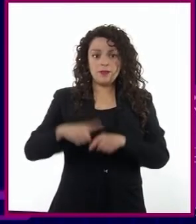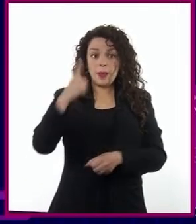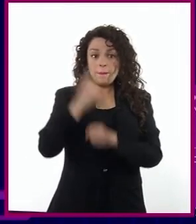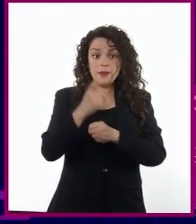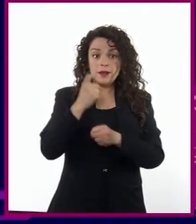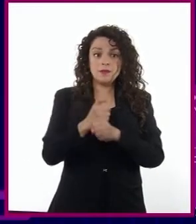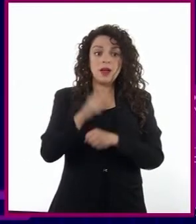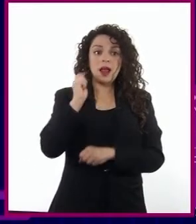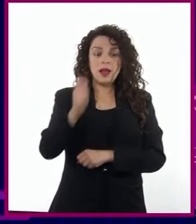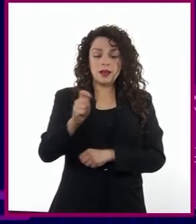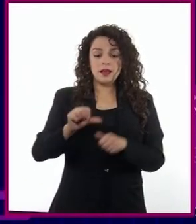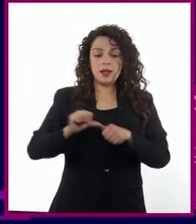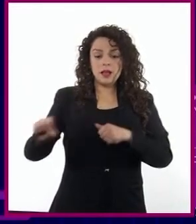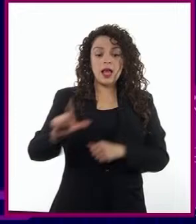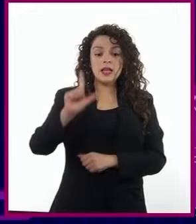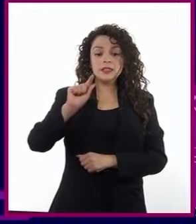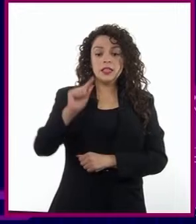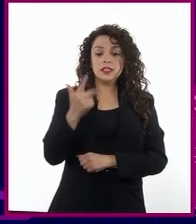con un largo de